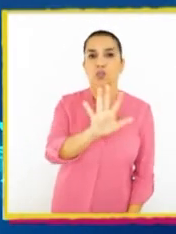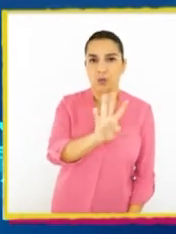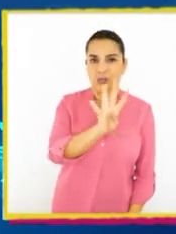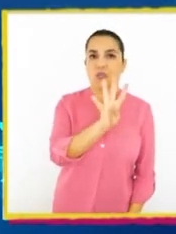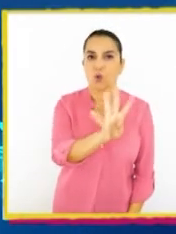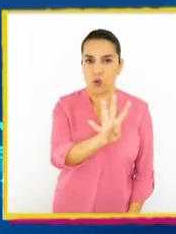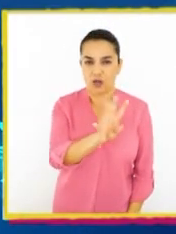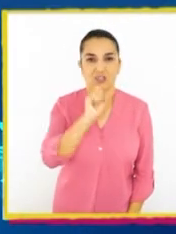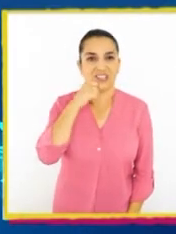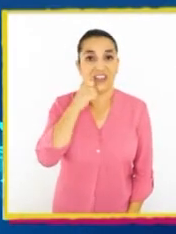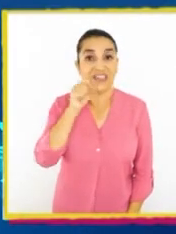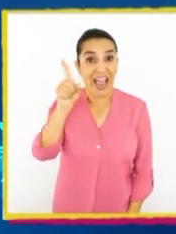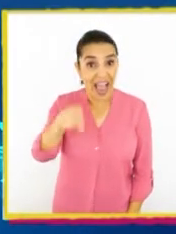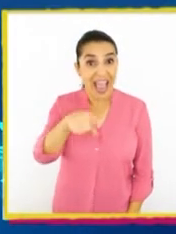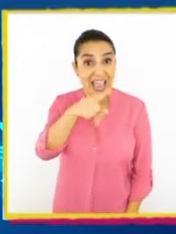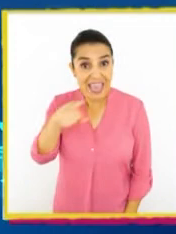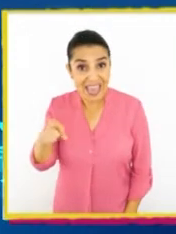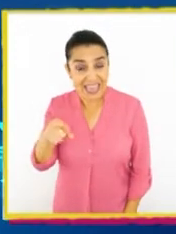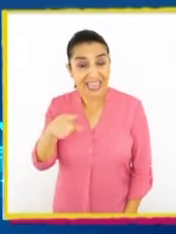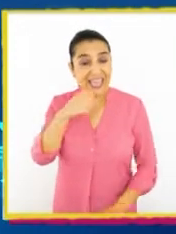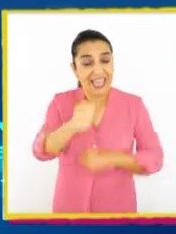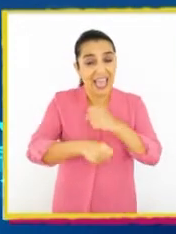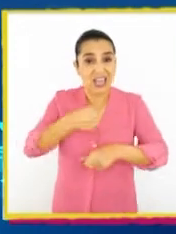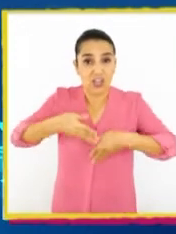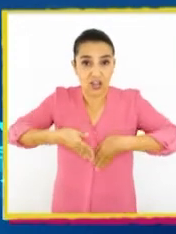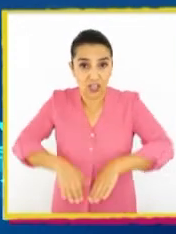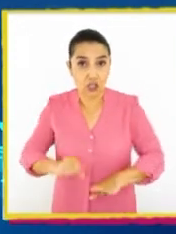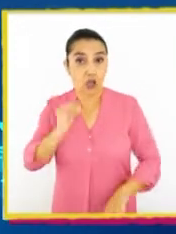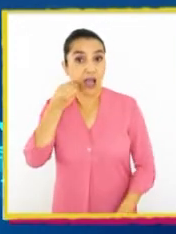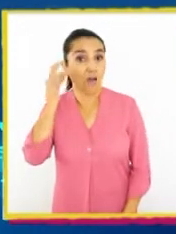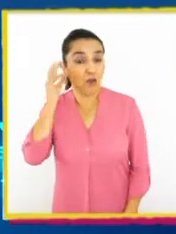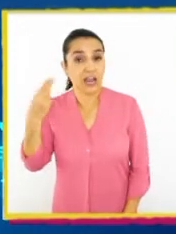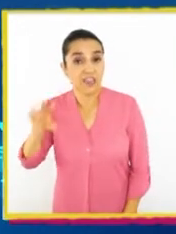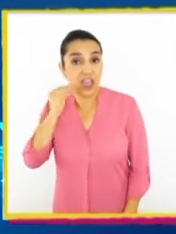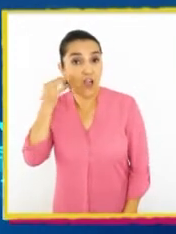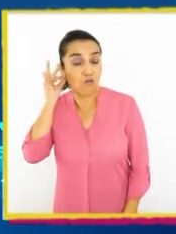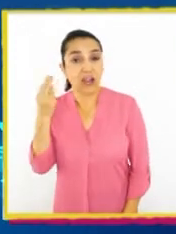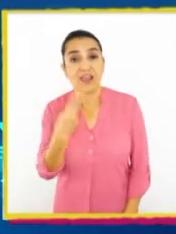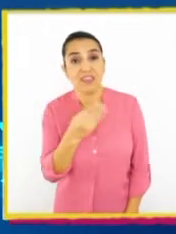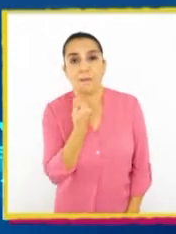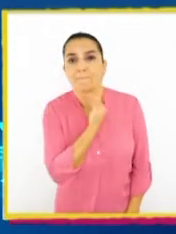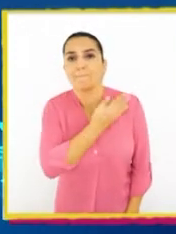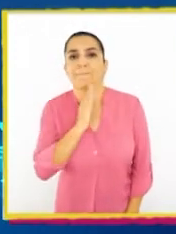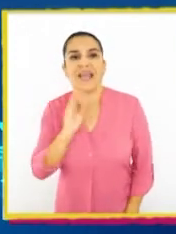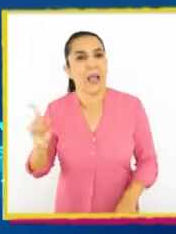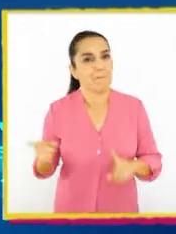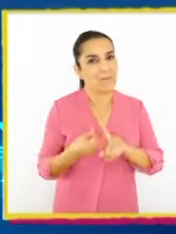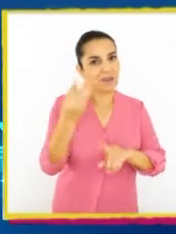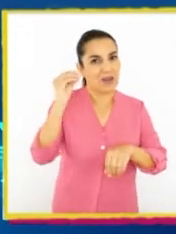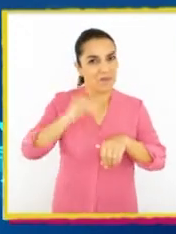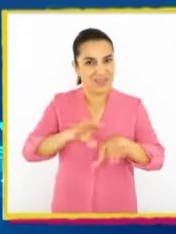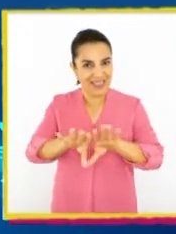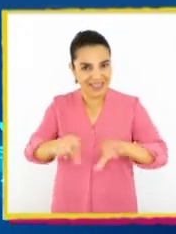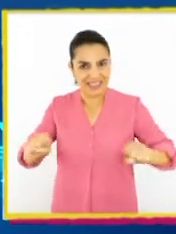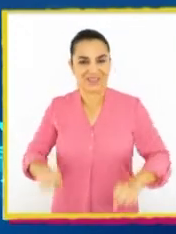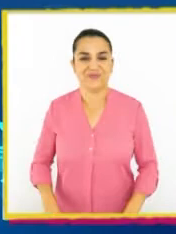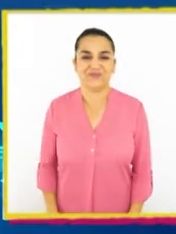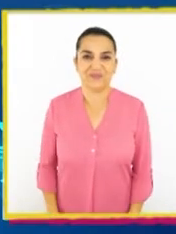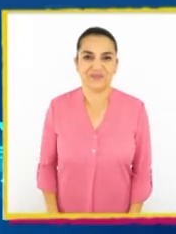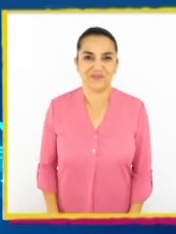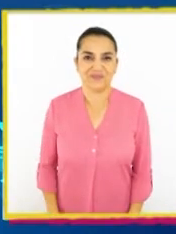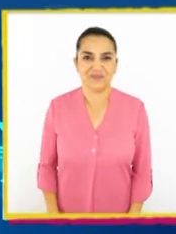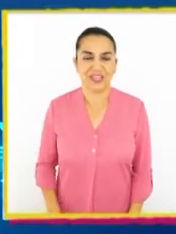1854, que sería el valor de la x. Es decir, el año en que nació la tatarabuela de la Maca. Nuestra primera pista